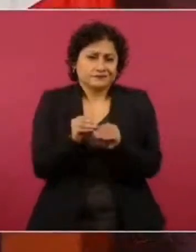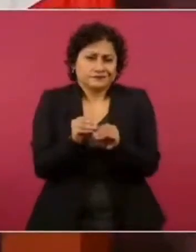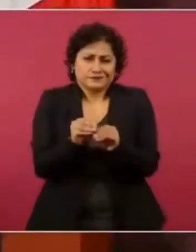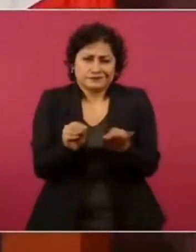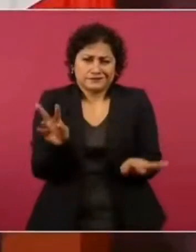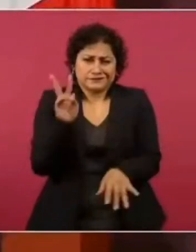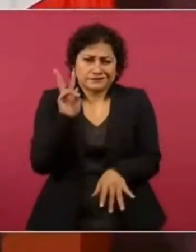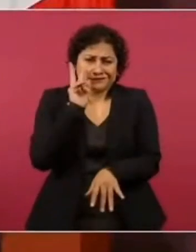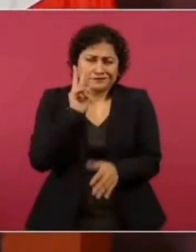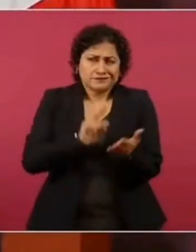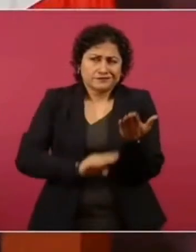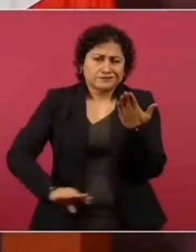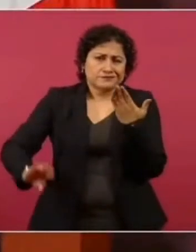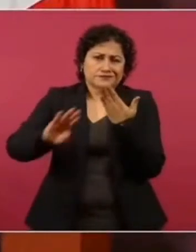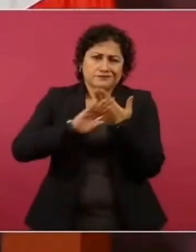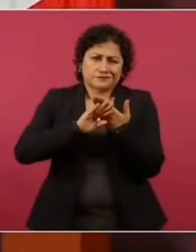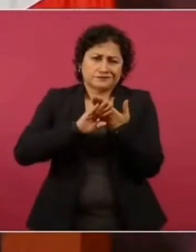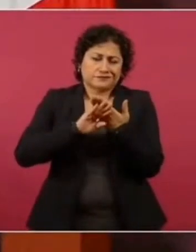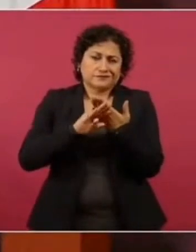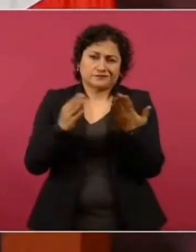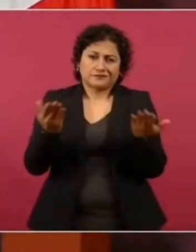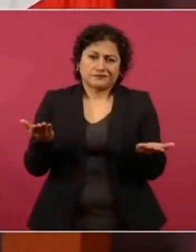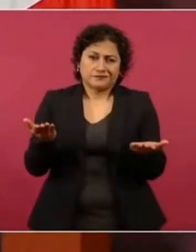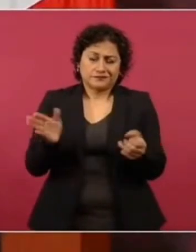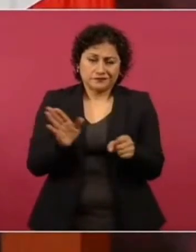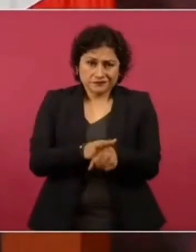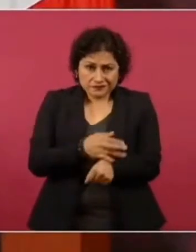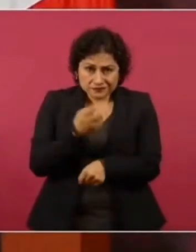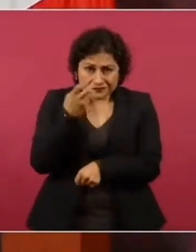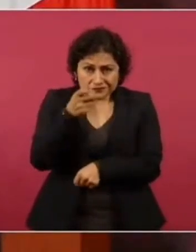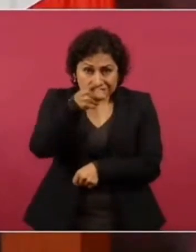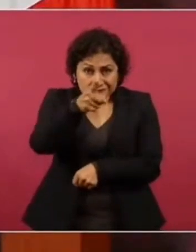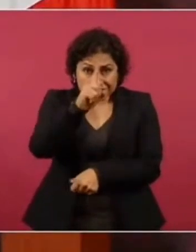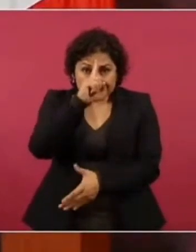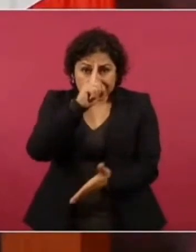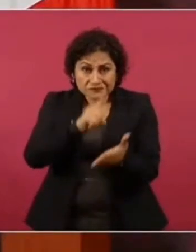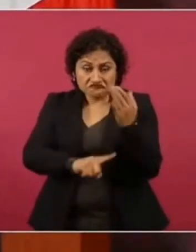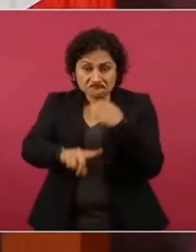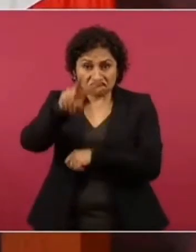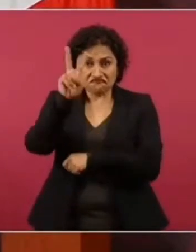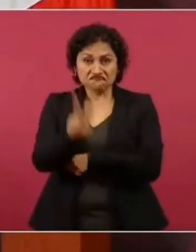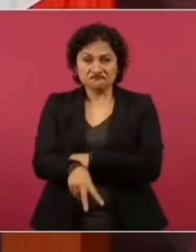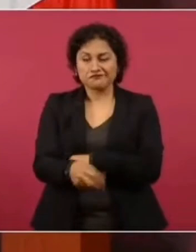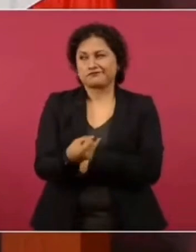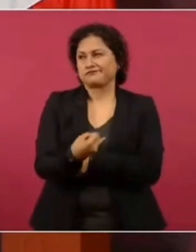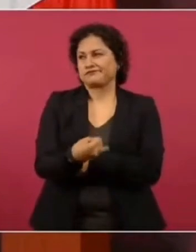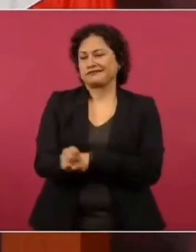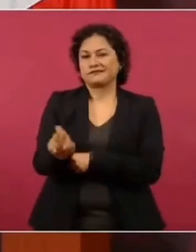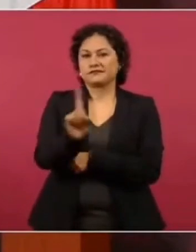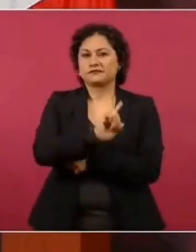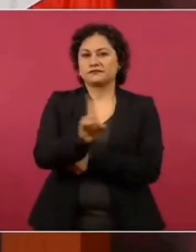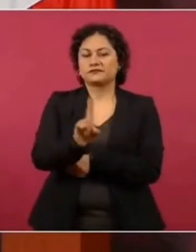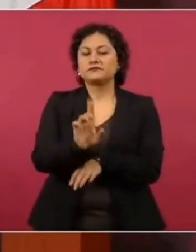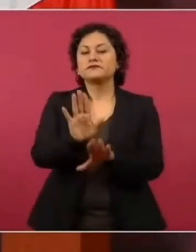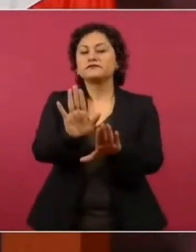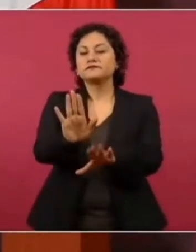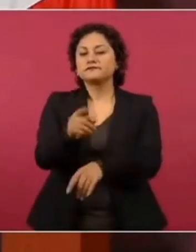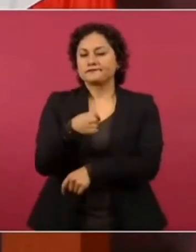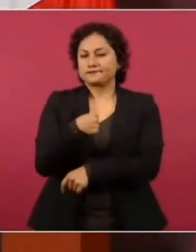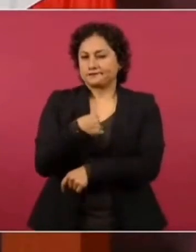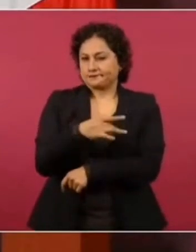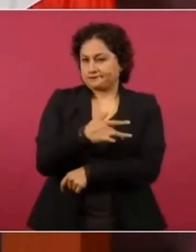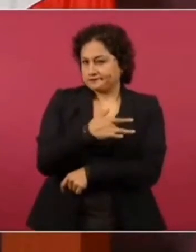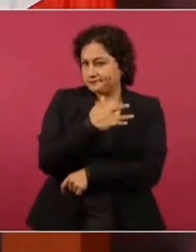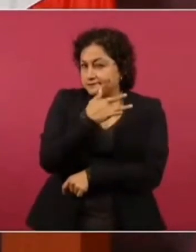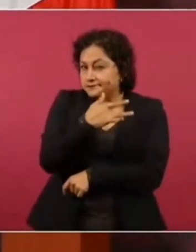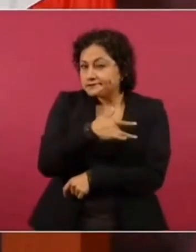lo damos por descartar. Quizás me preocuparía cuando